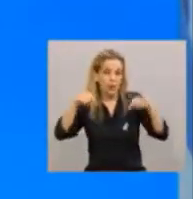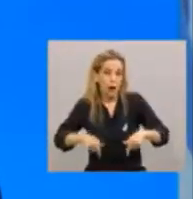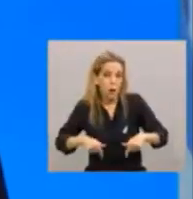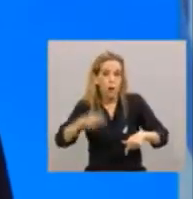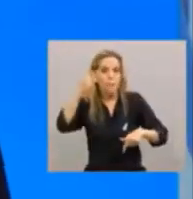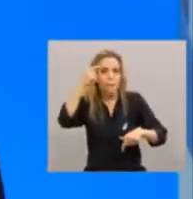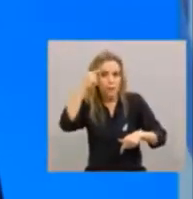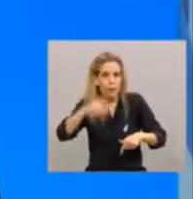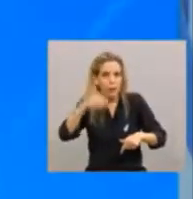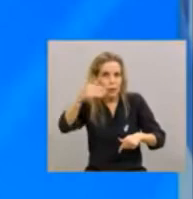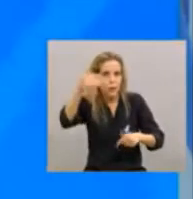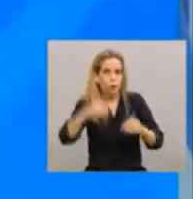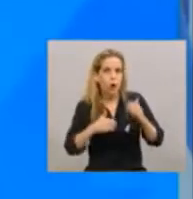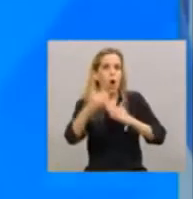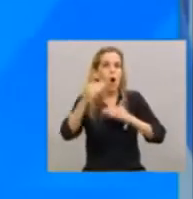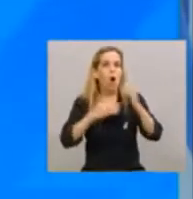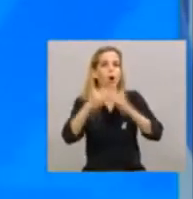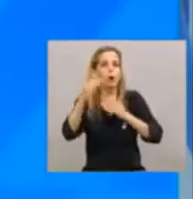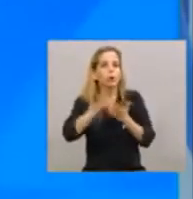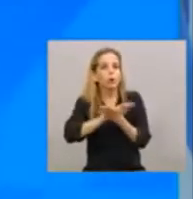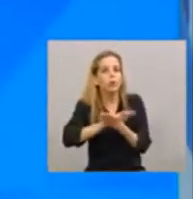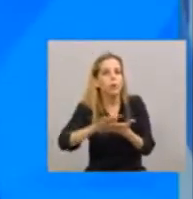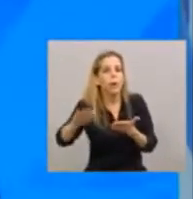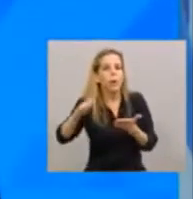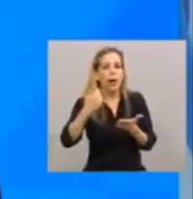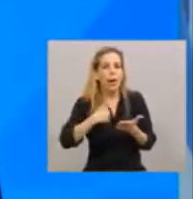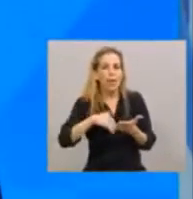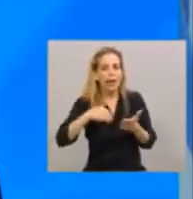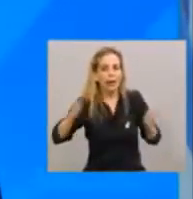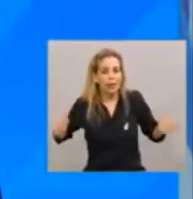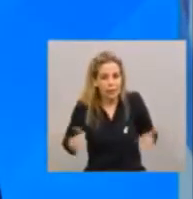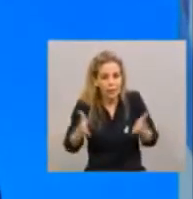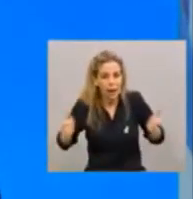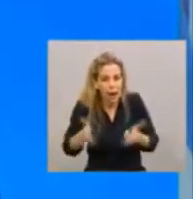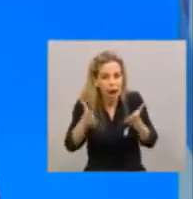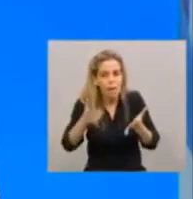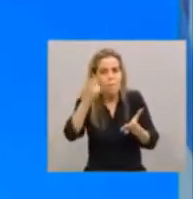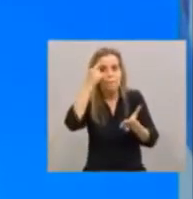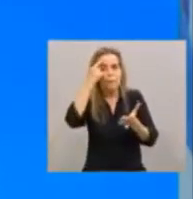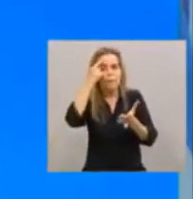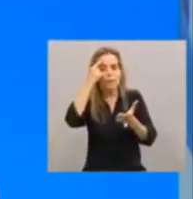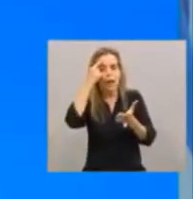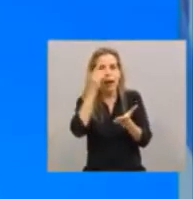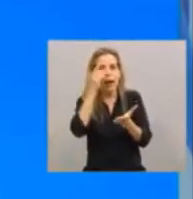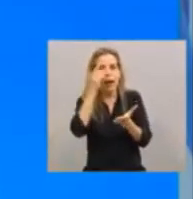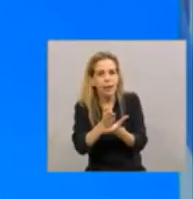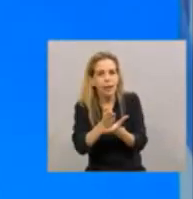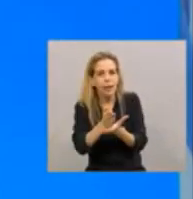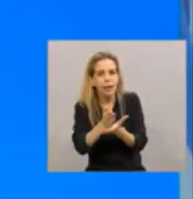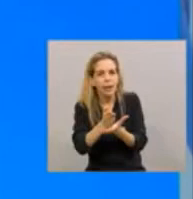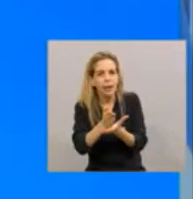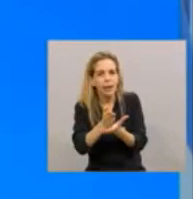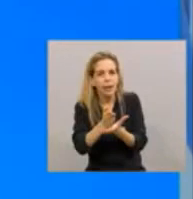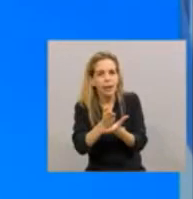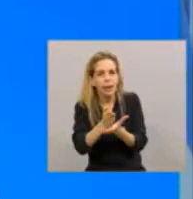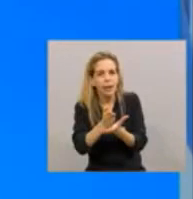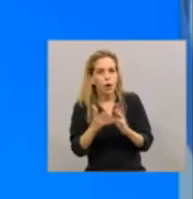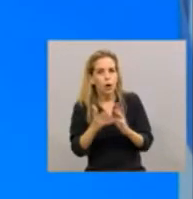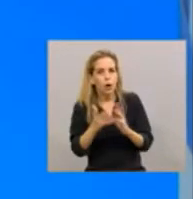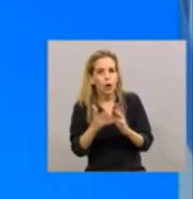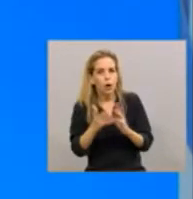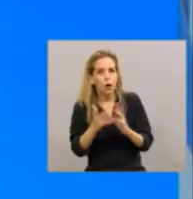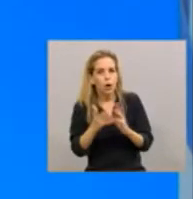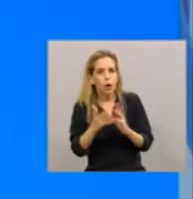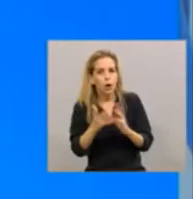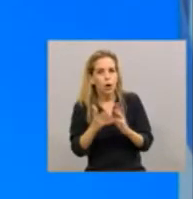lograr un sistema más justo más igualitario porque tampoco debemos olvidar que estamos